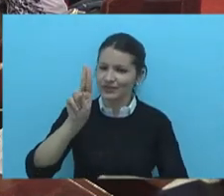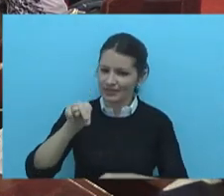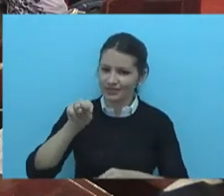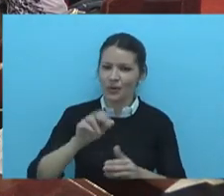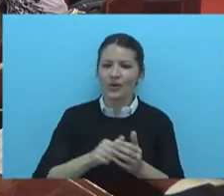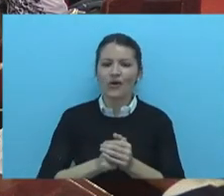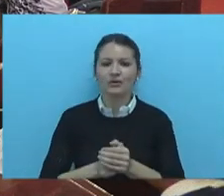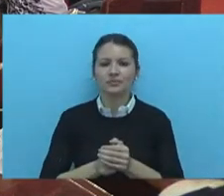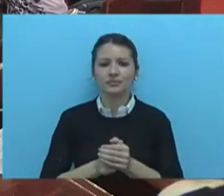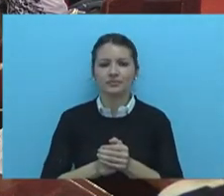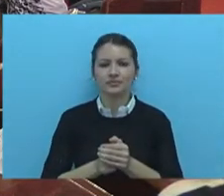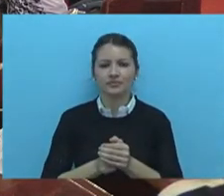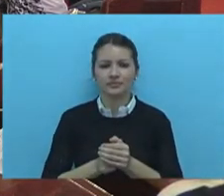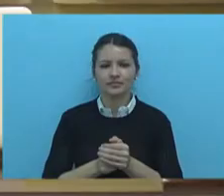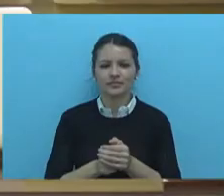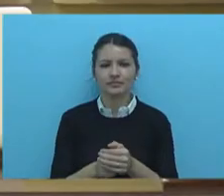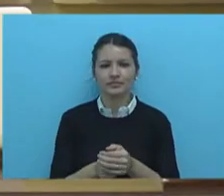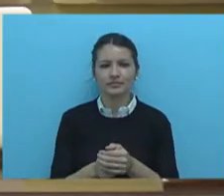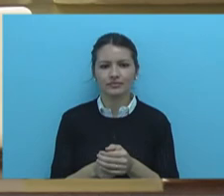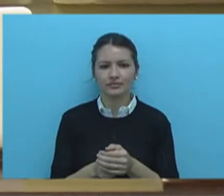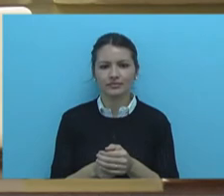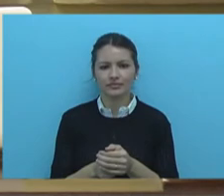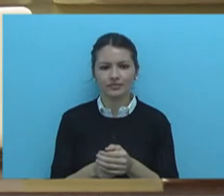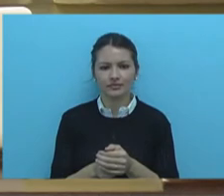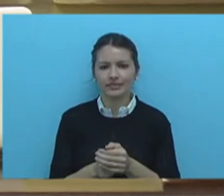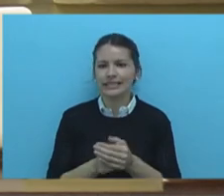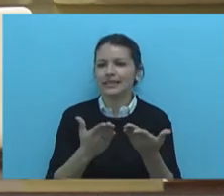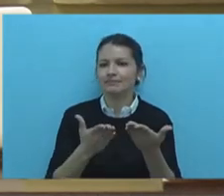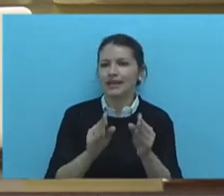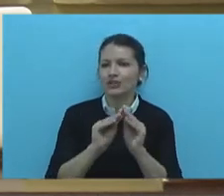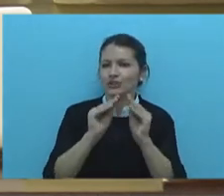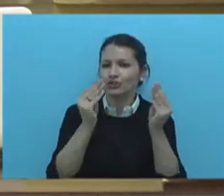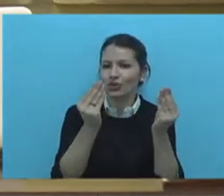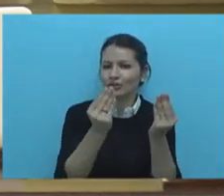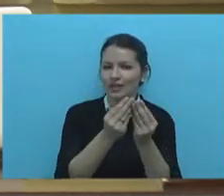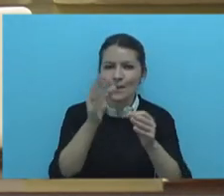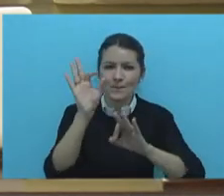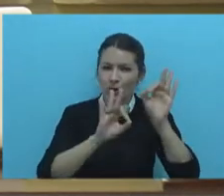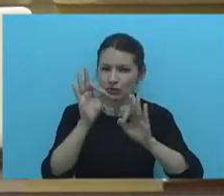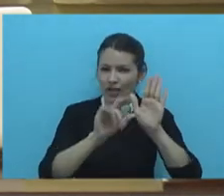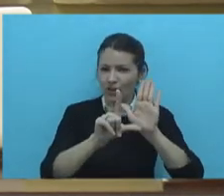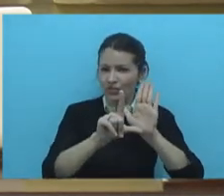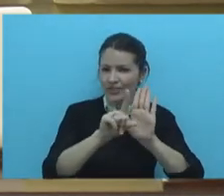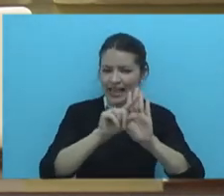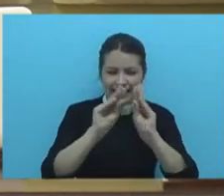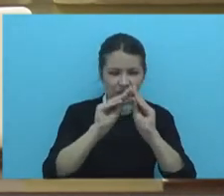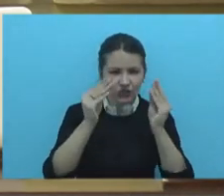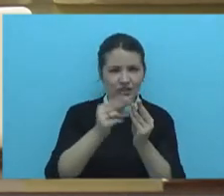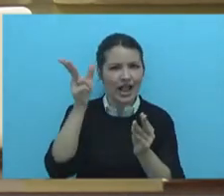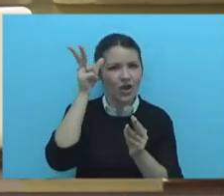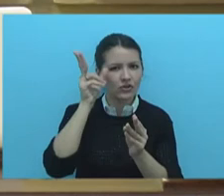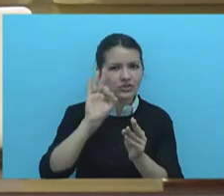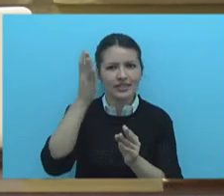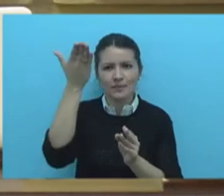Yo digo, para decir un porcentaje, el 80% de los proyectos de ley que generalmente se presentan